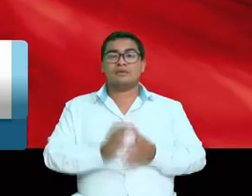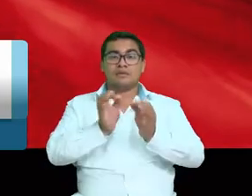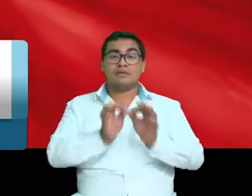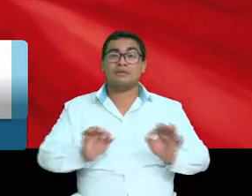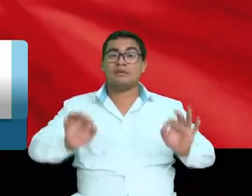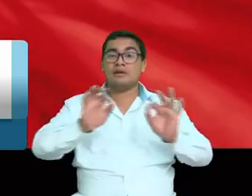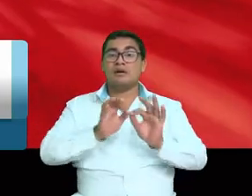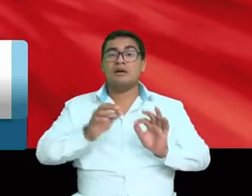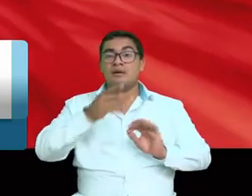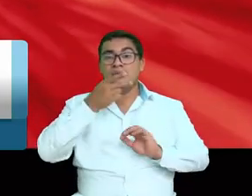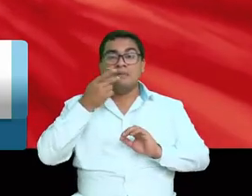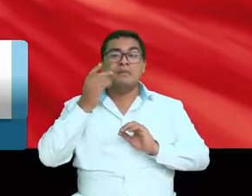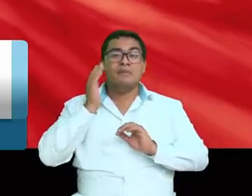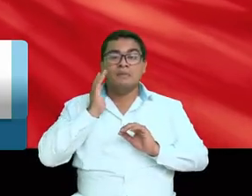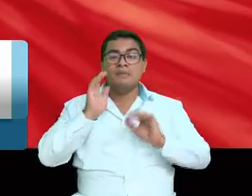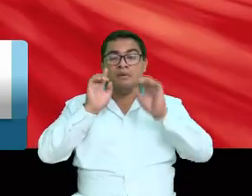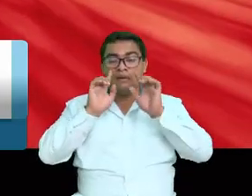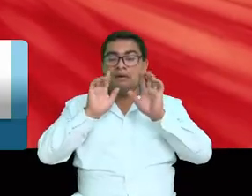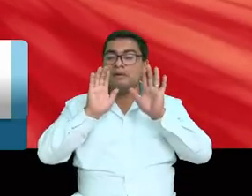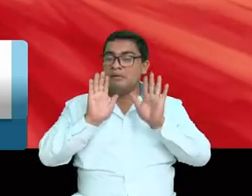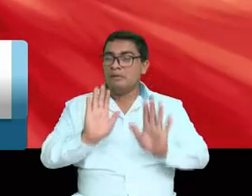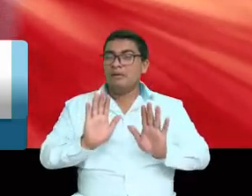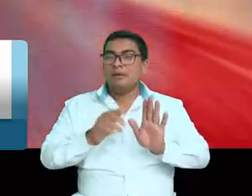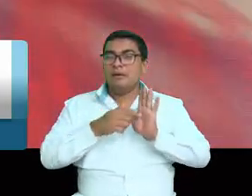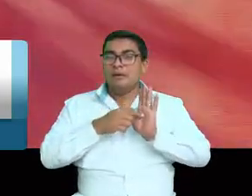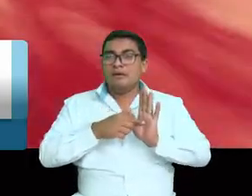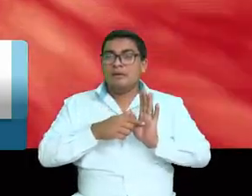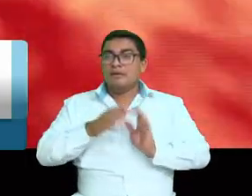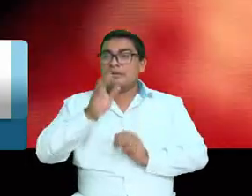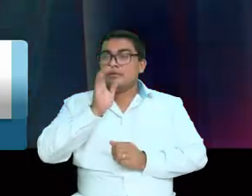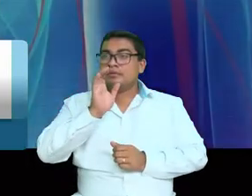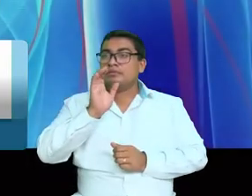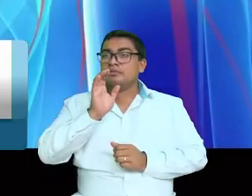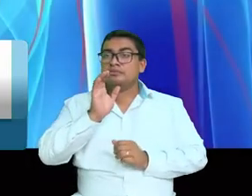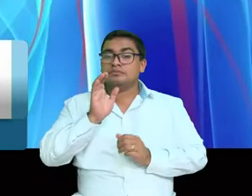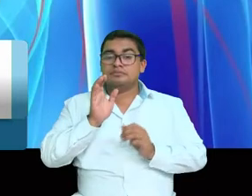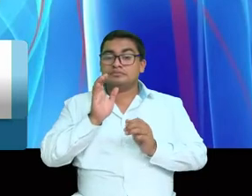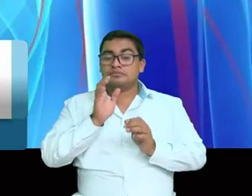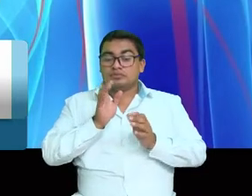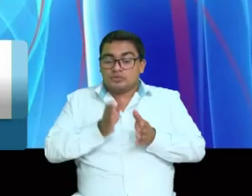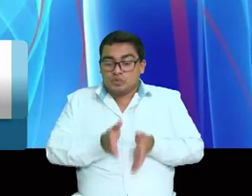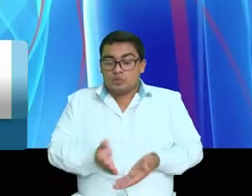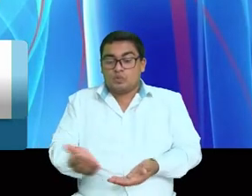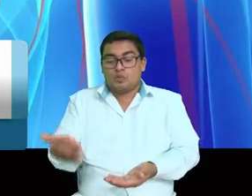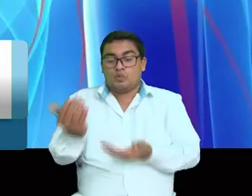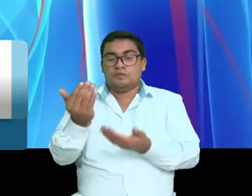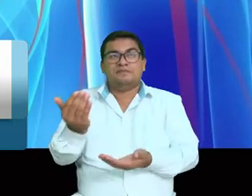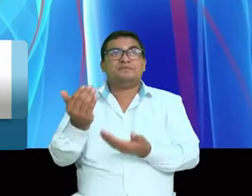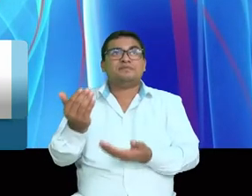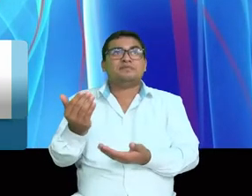estar alerta ante el niño después de su nacimiento,